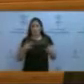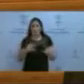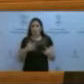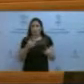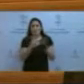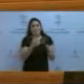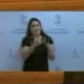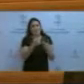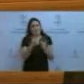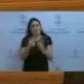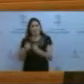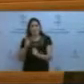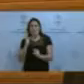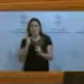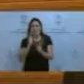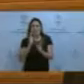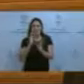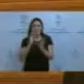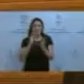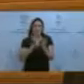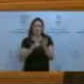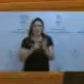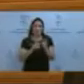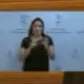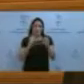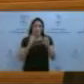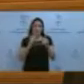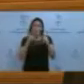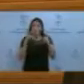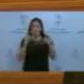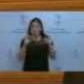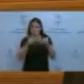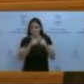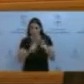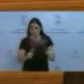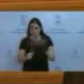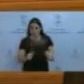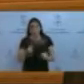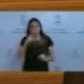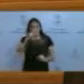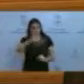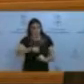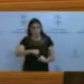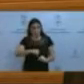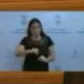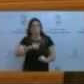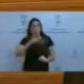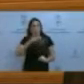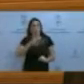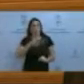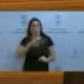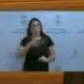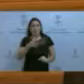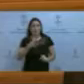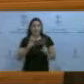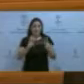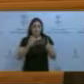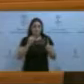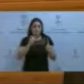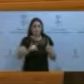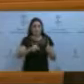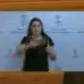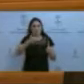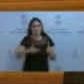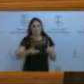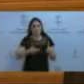el sistema educativo público asturiano. Por lo tanto, hoy debiera haber estado aquí, por el volumen y la importancia de ese caso, el presidente